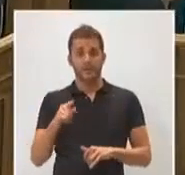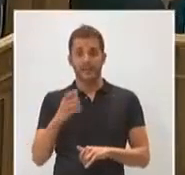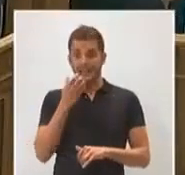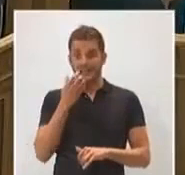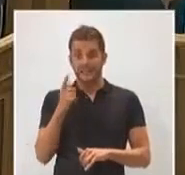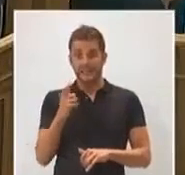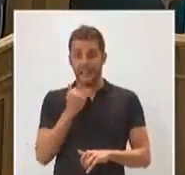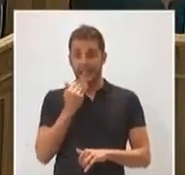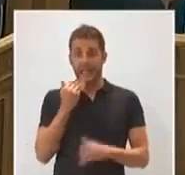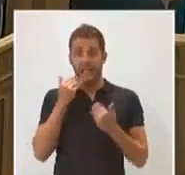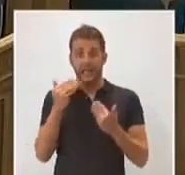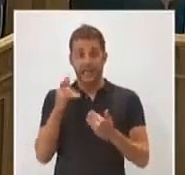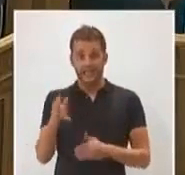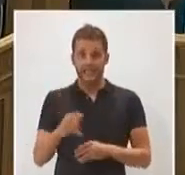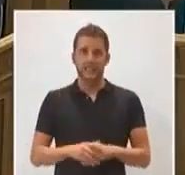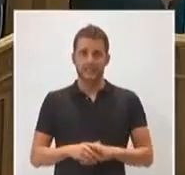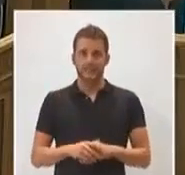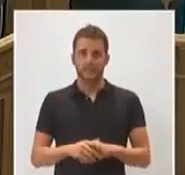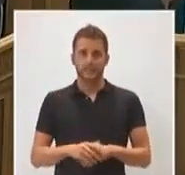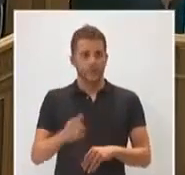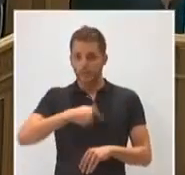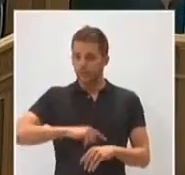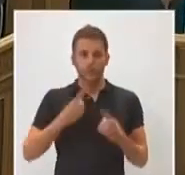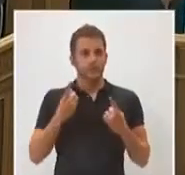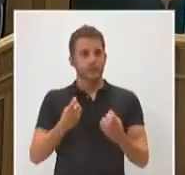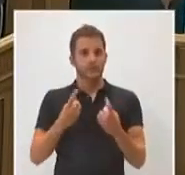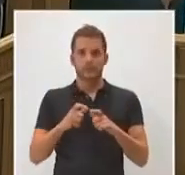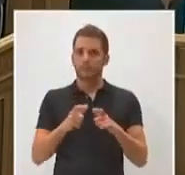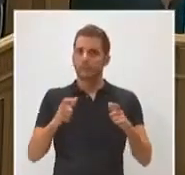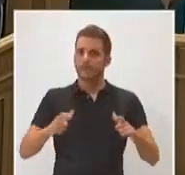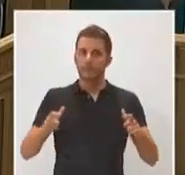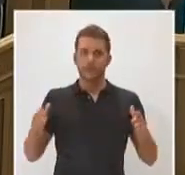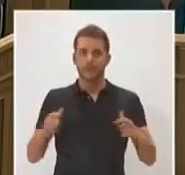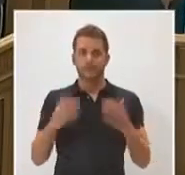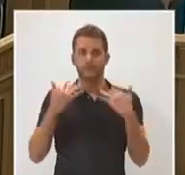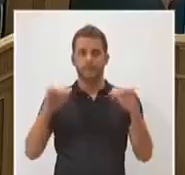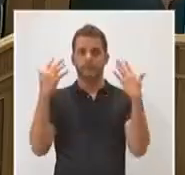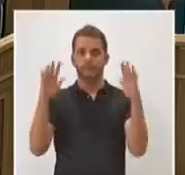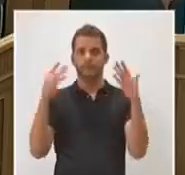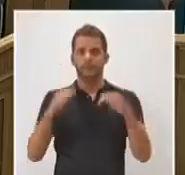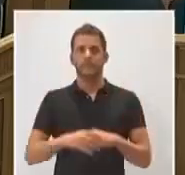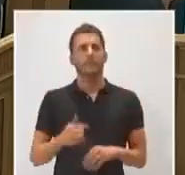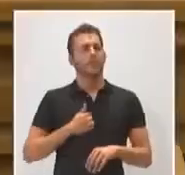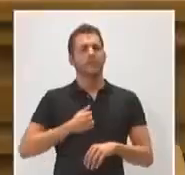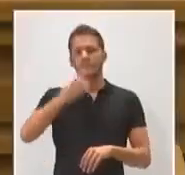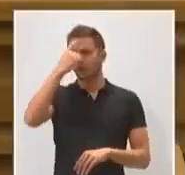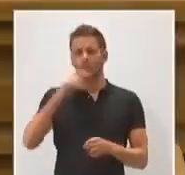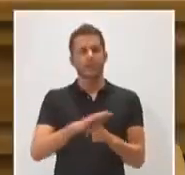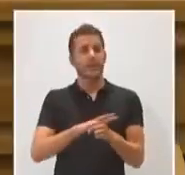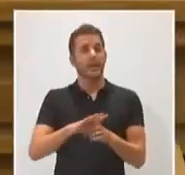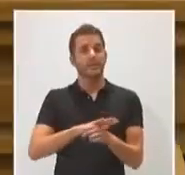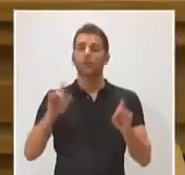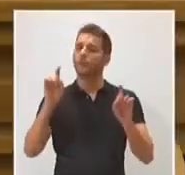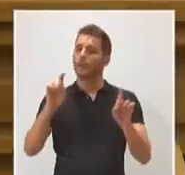necesitamos necesitaremos ampliar necesitaremos ampliar bueno yo creo que en el ámbito de la educación